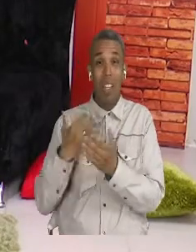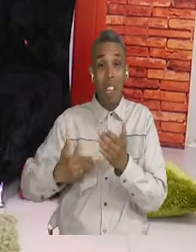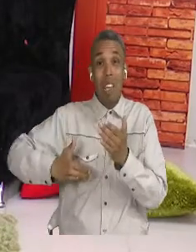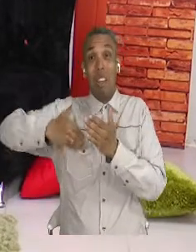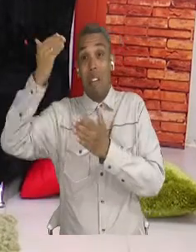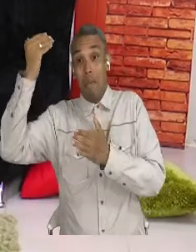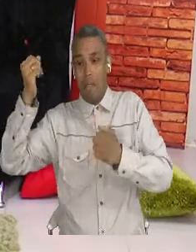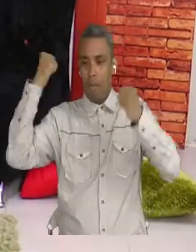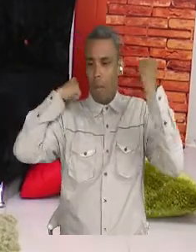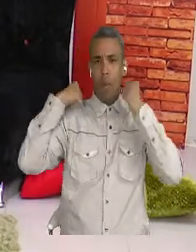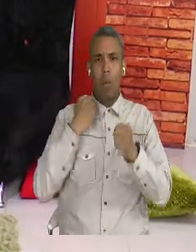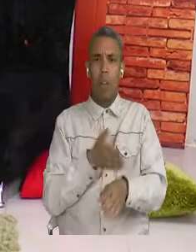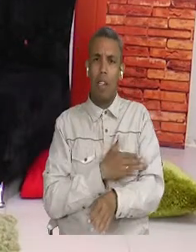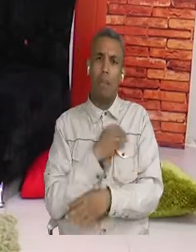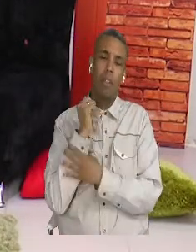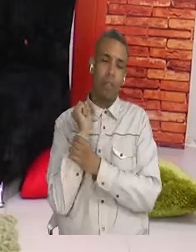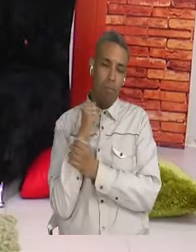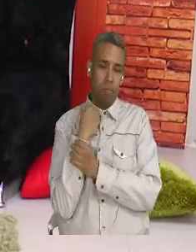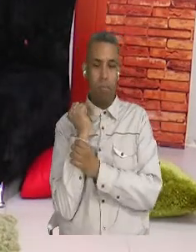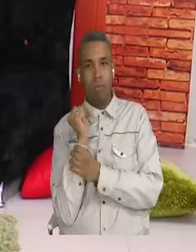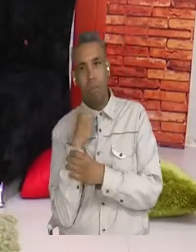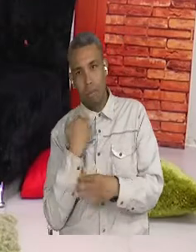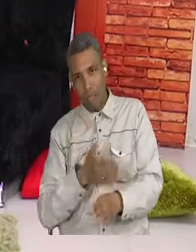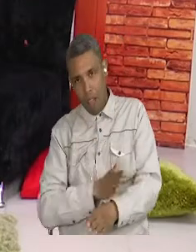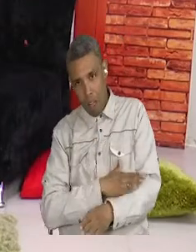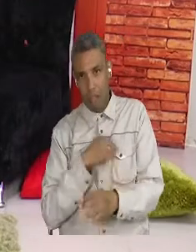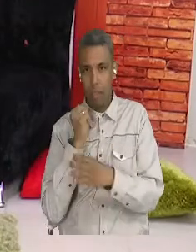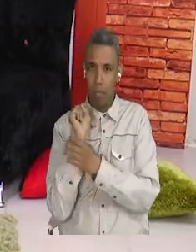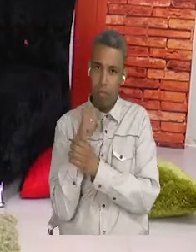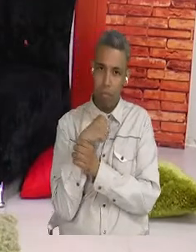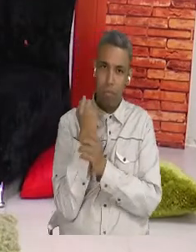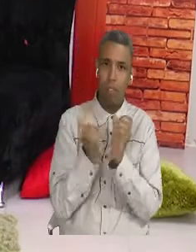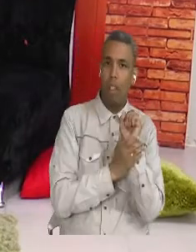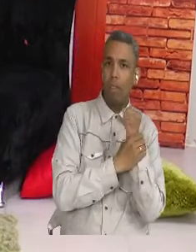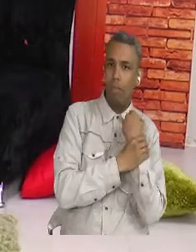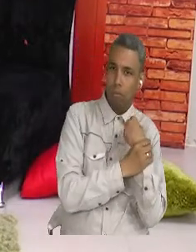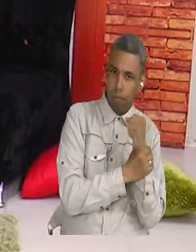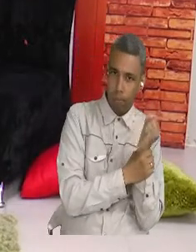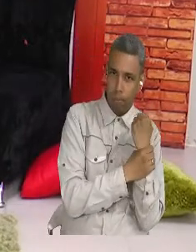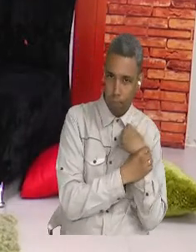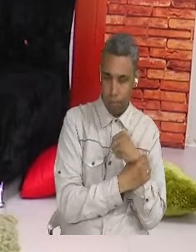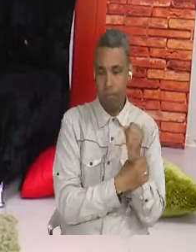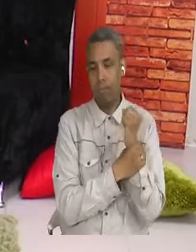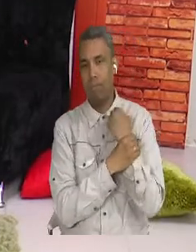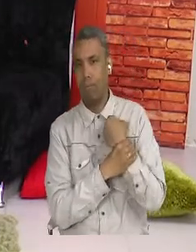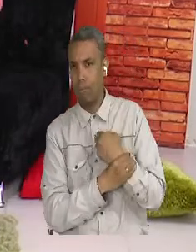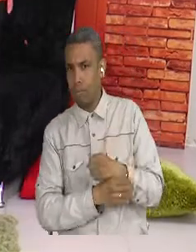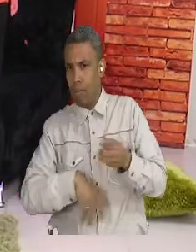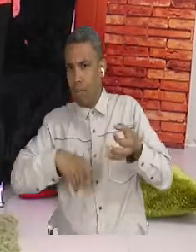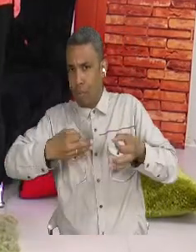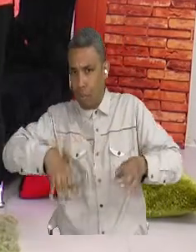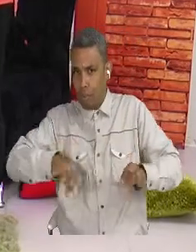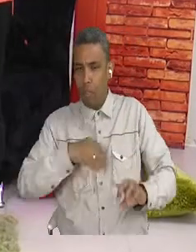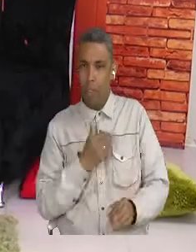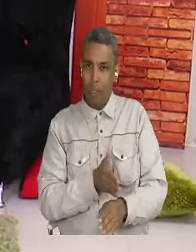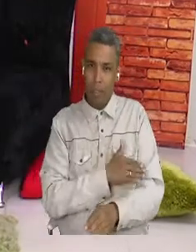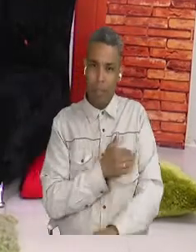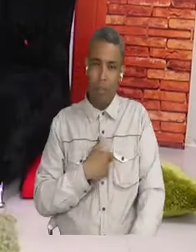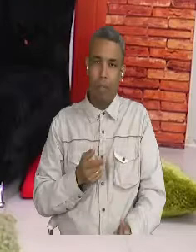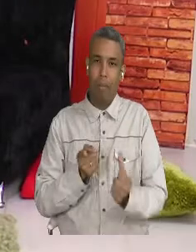arrancamos con el primer programa respecto a los ejercicios que vamos a realizar. ¿Listo? Entonces de igual manera vamos a arrancar. Empezamos a